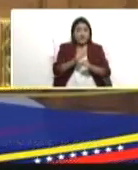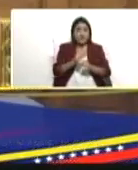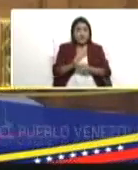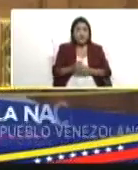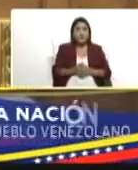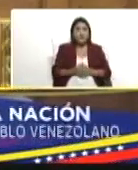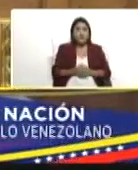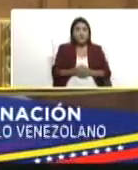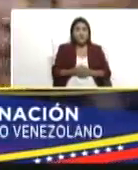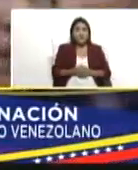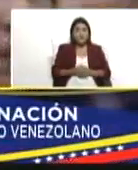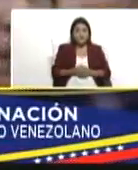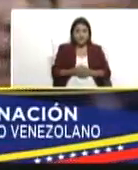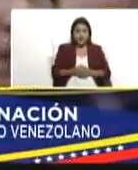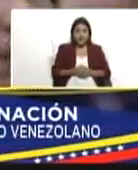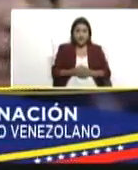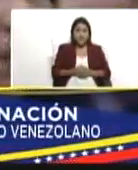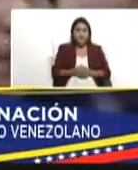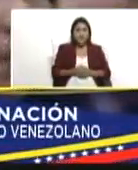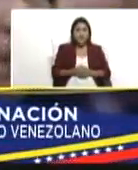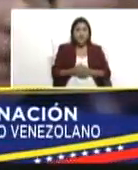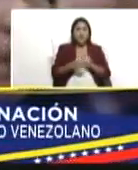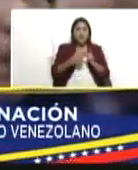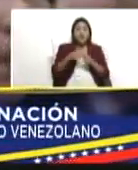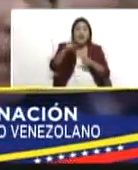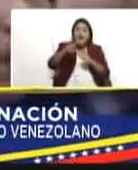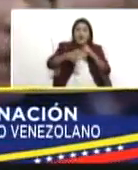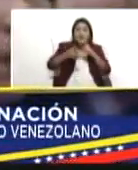torturado Y eso estaba